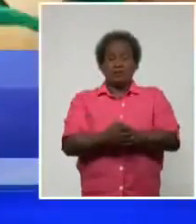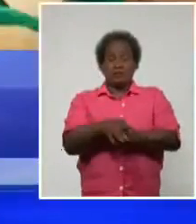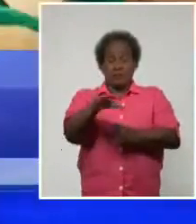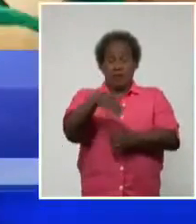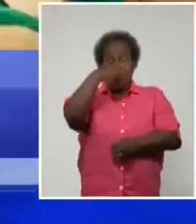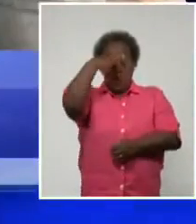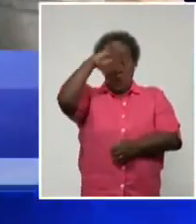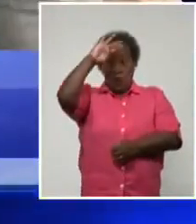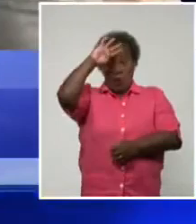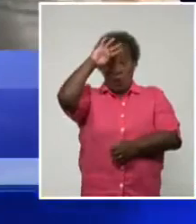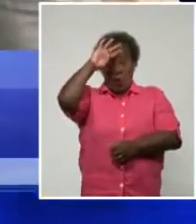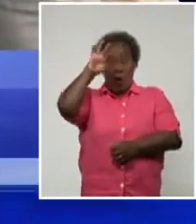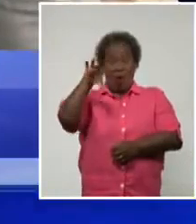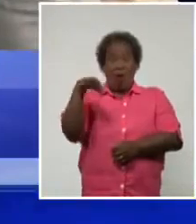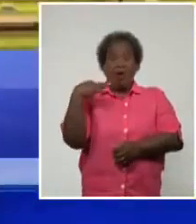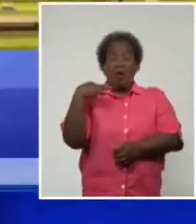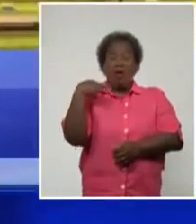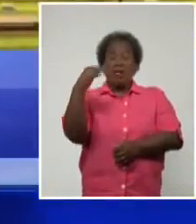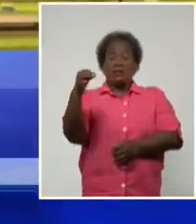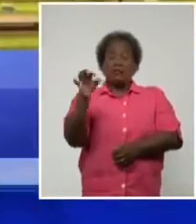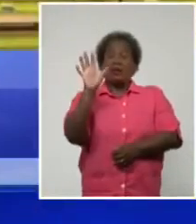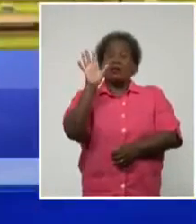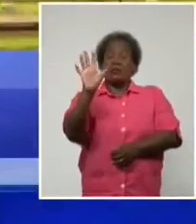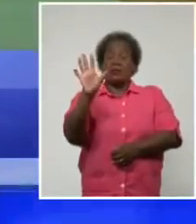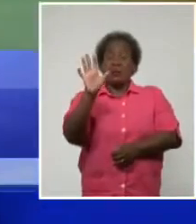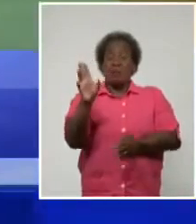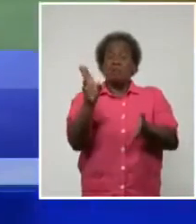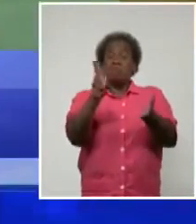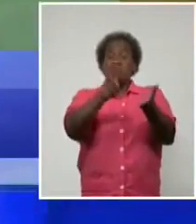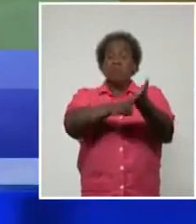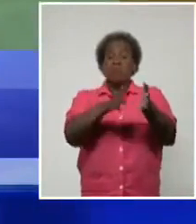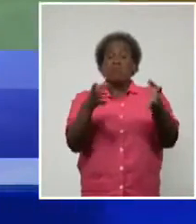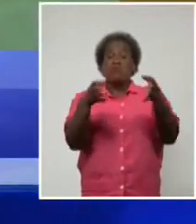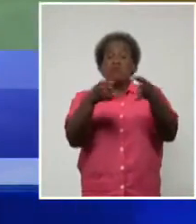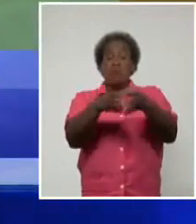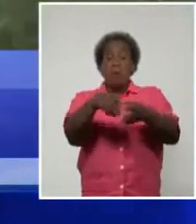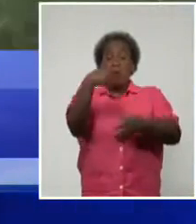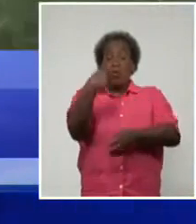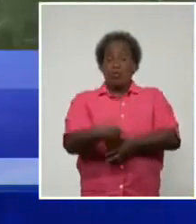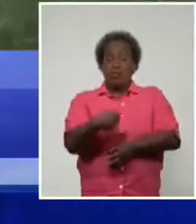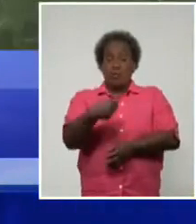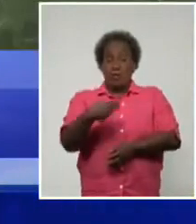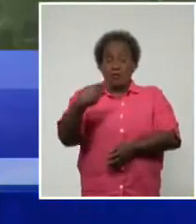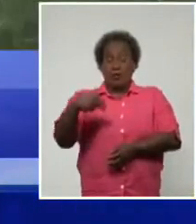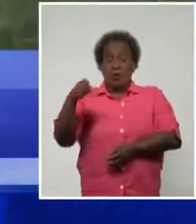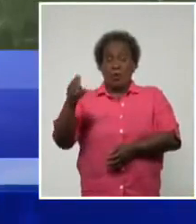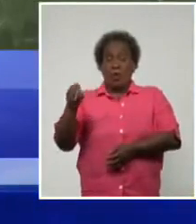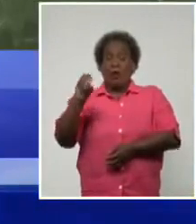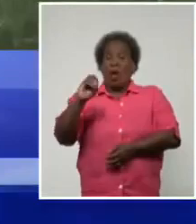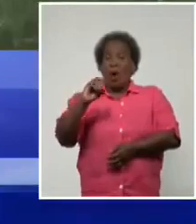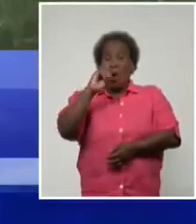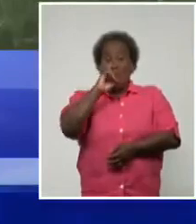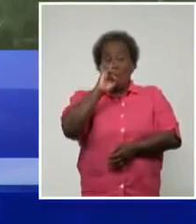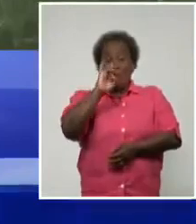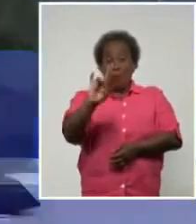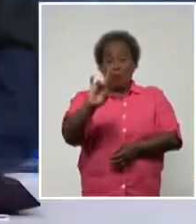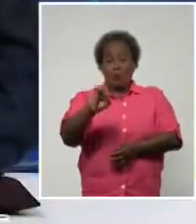Electa Cuba por quinta ocasión miembro del Consejo de Derechos Humanos de las Naciones Unidas.